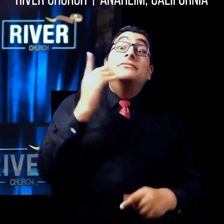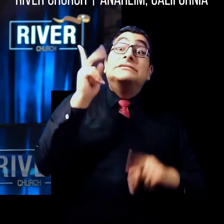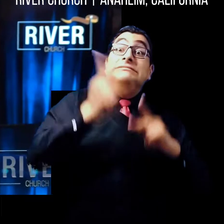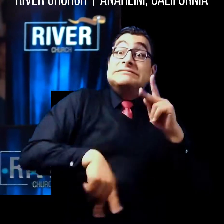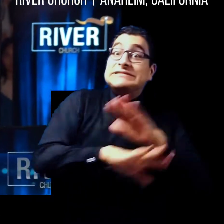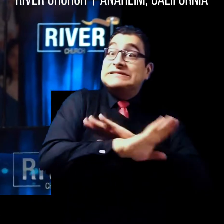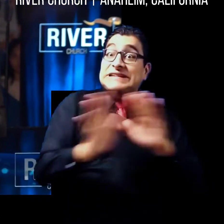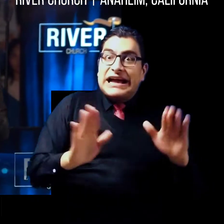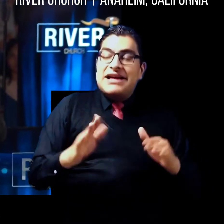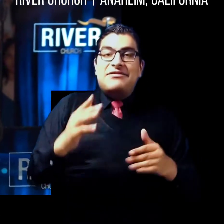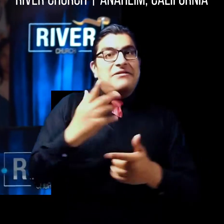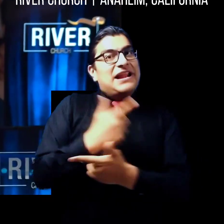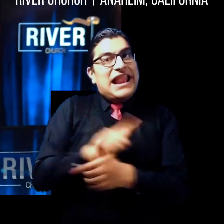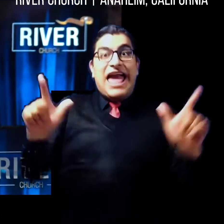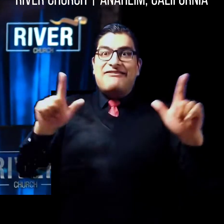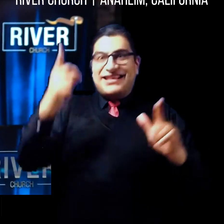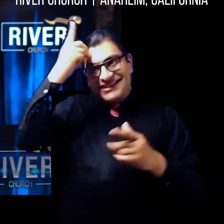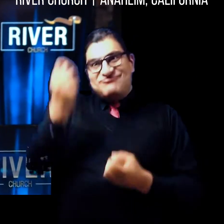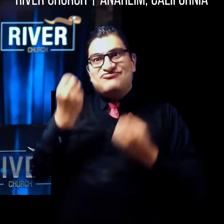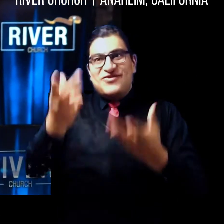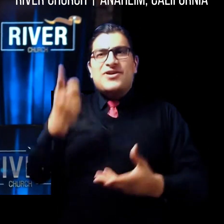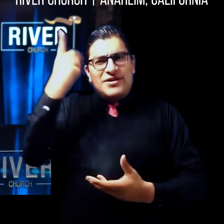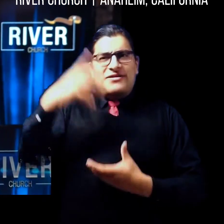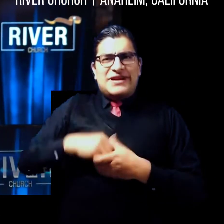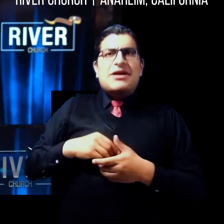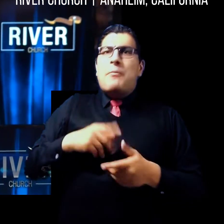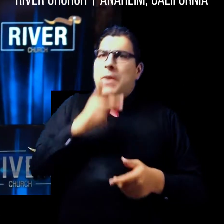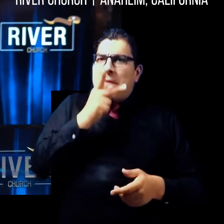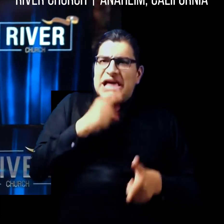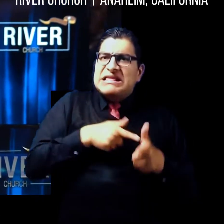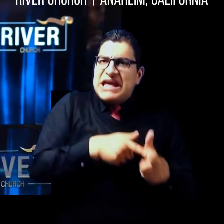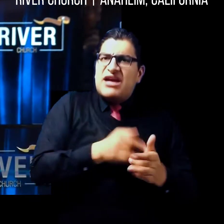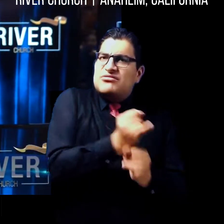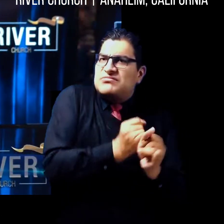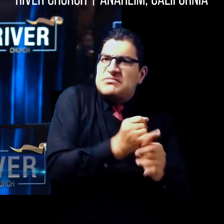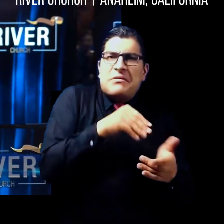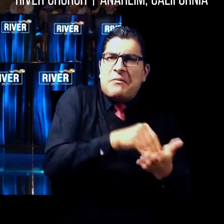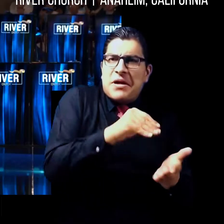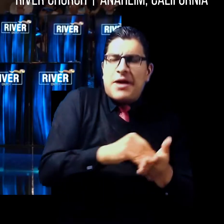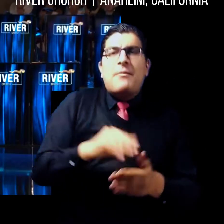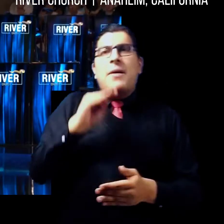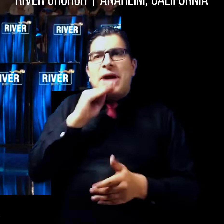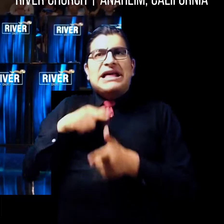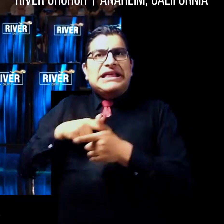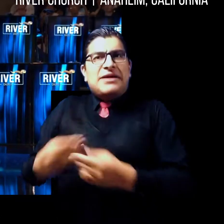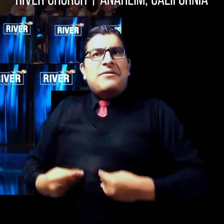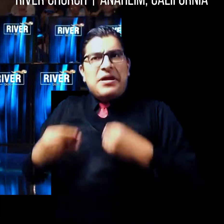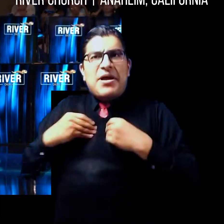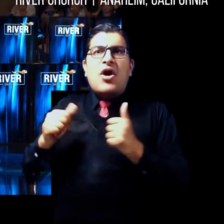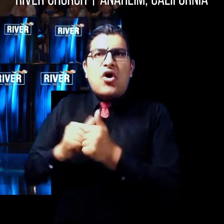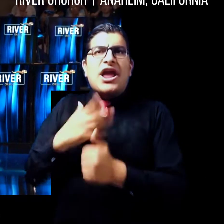más importante. Él tenía que seguir trabajando de carpintero, mamás creando hijos.